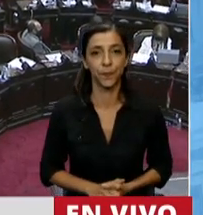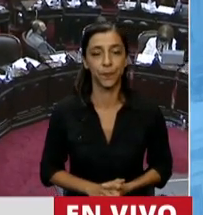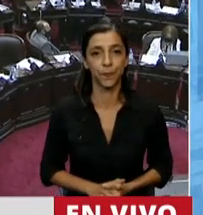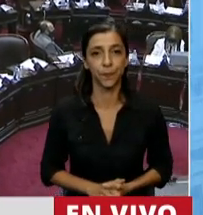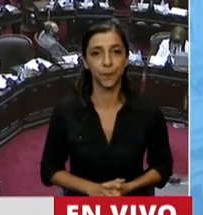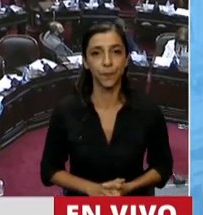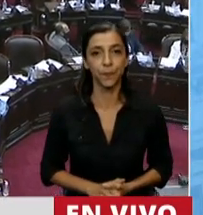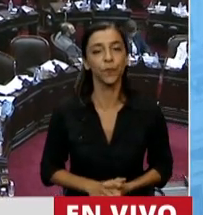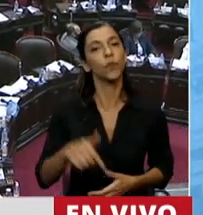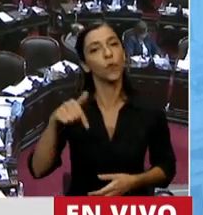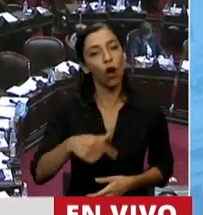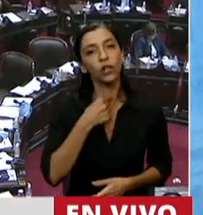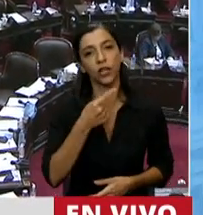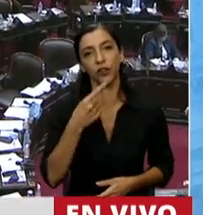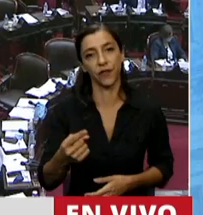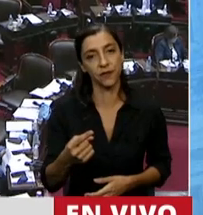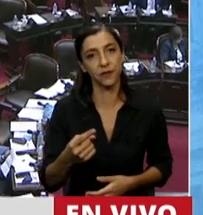es que hoy quiero decir,